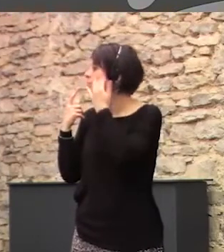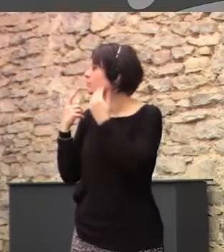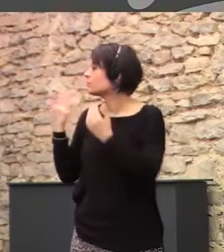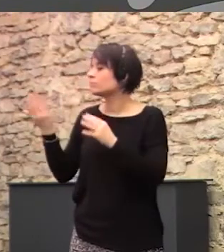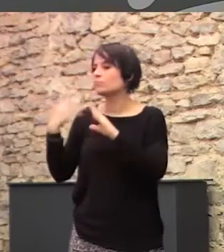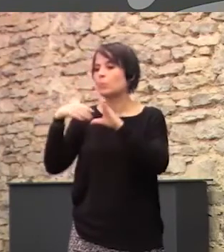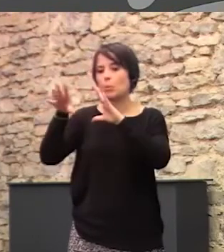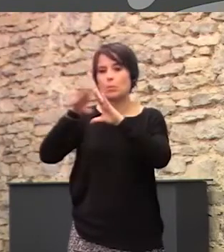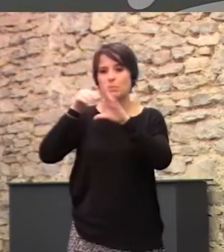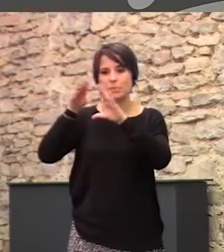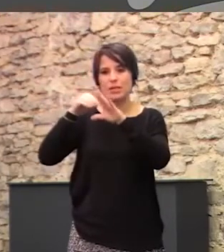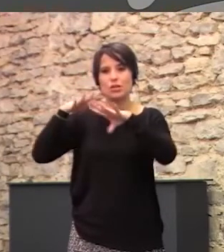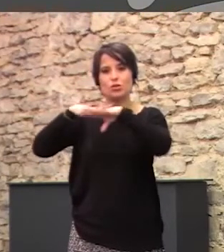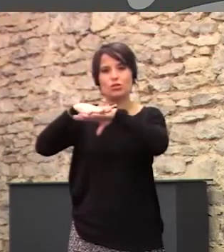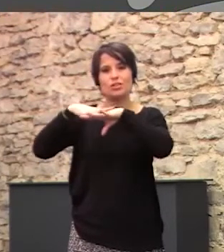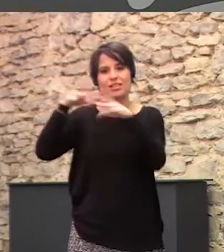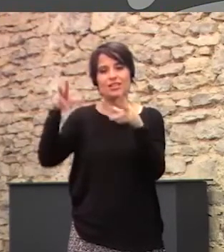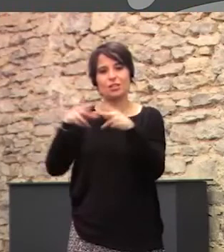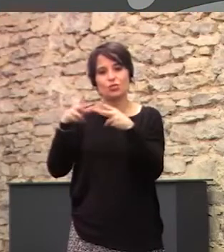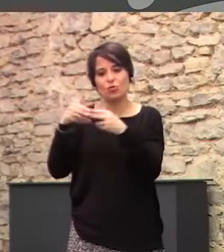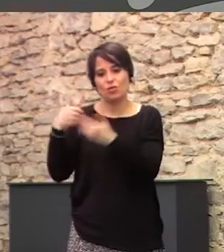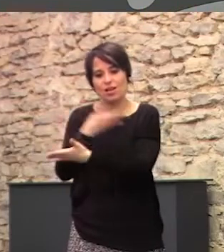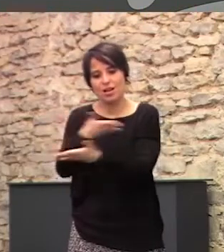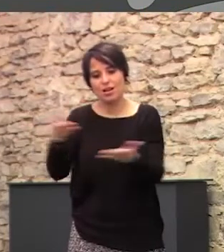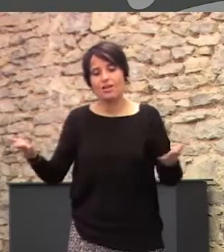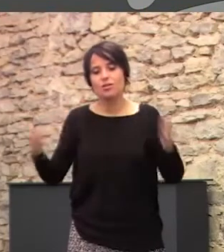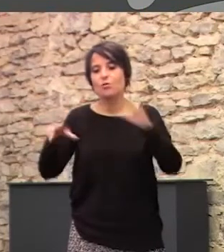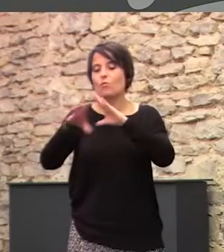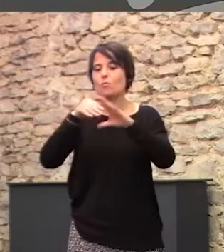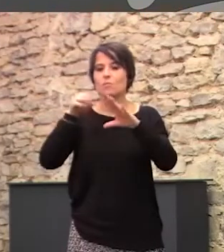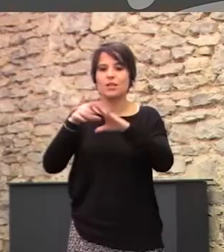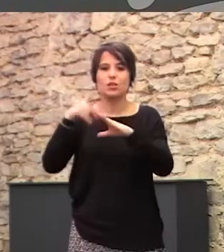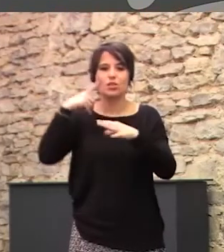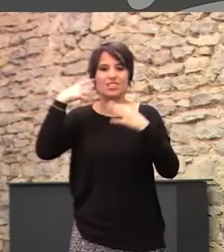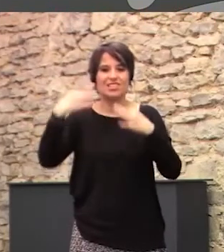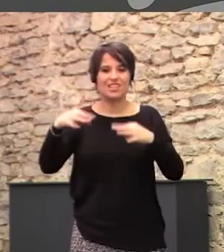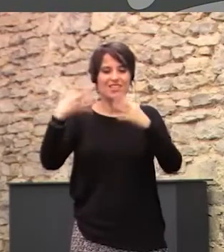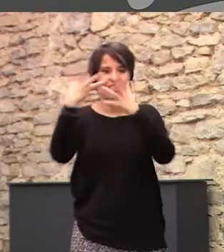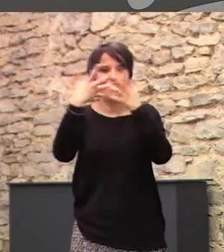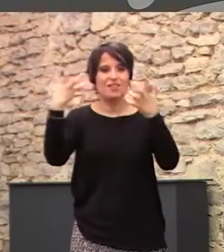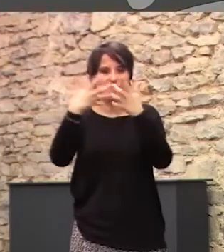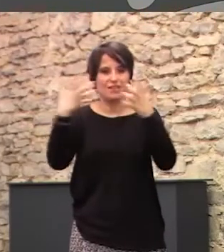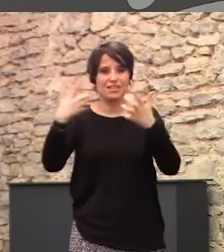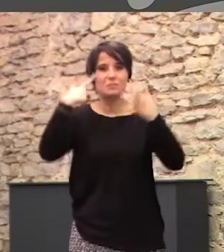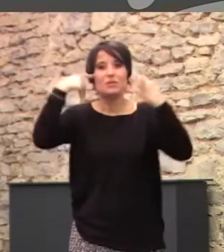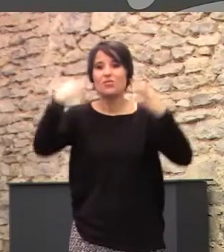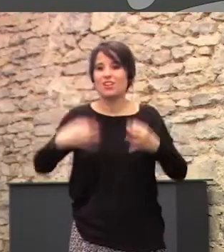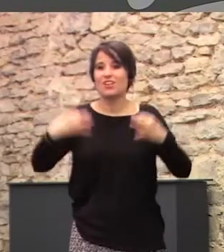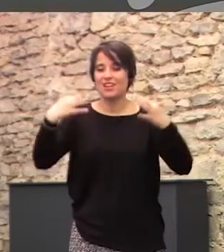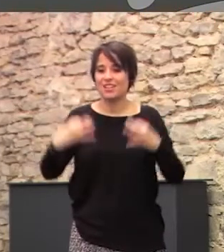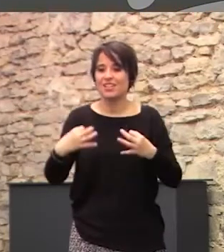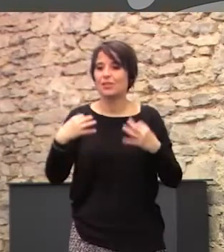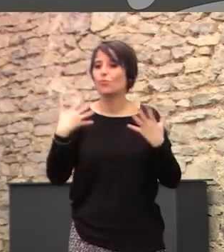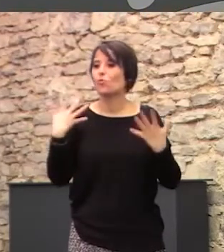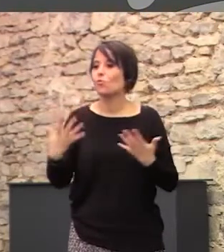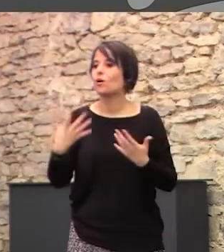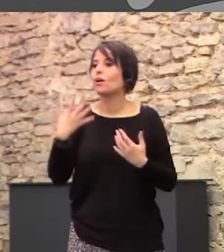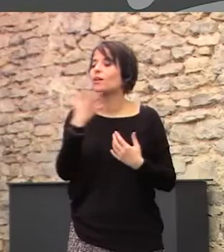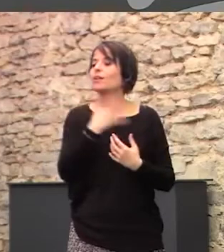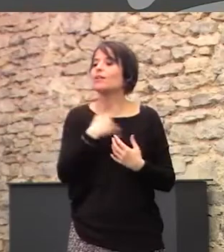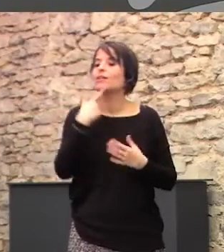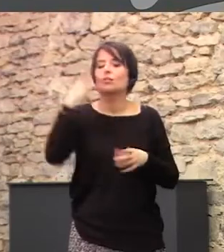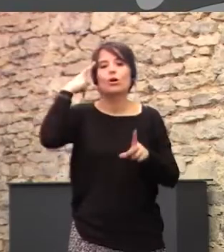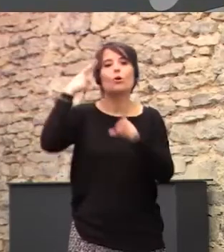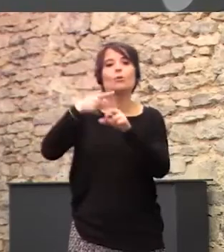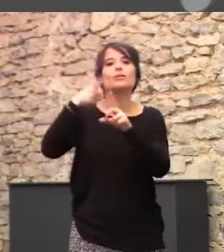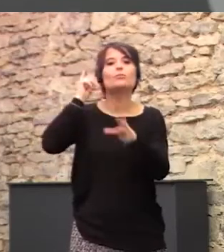vídeos por las redes sociales y una pues que era muy sencilla pero que venía a demostrar una gran realidad para la